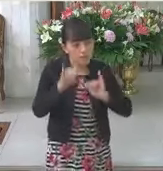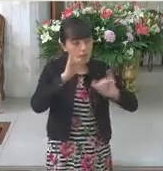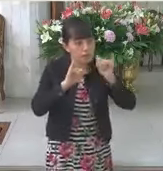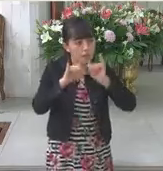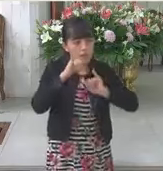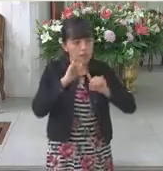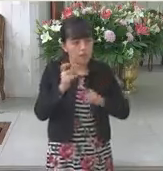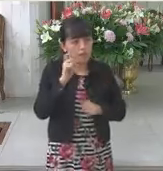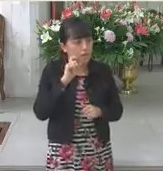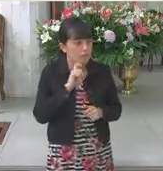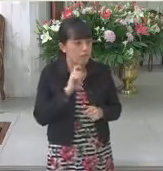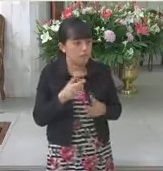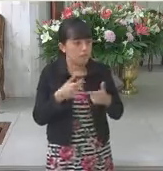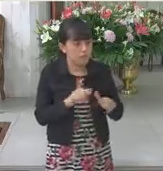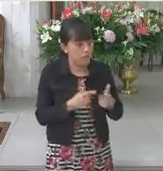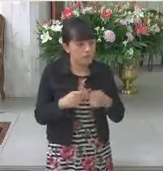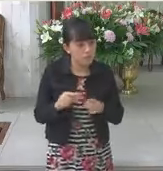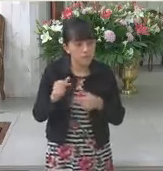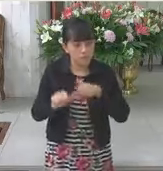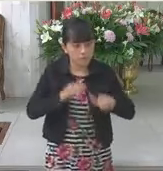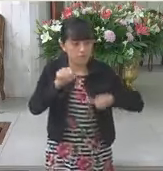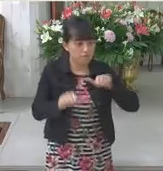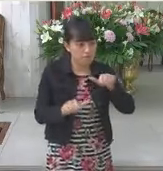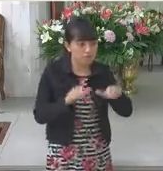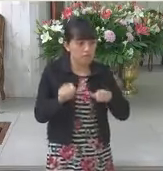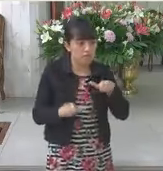disipación y abominables